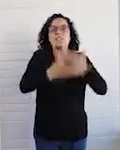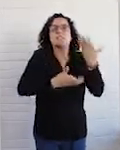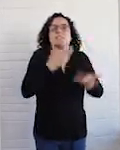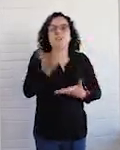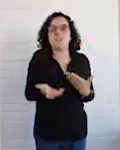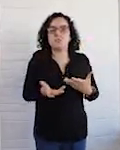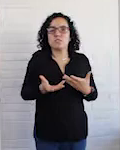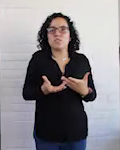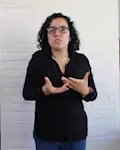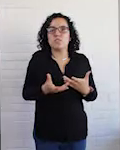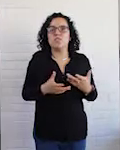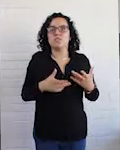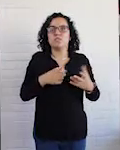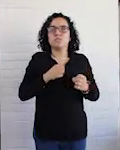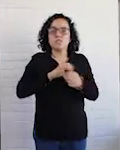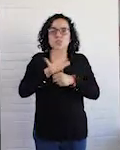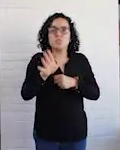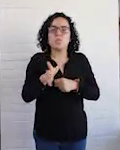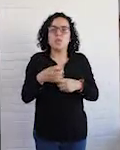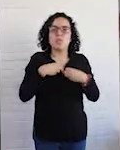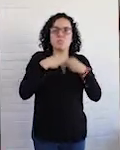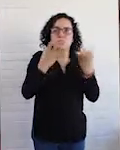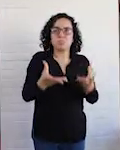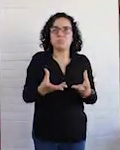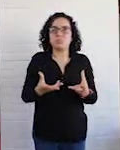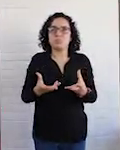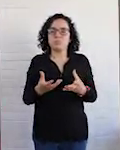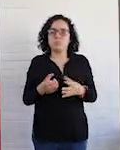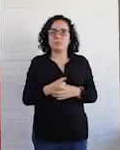producto. Eso es a lo que estamos tratando de llegar.